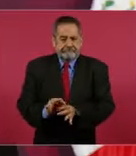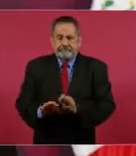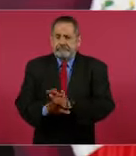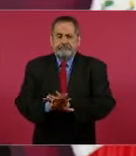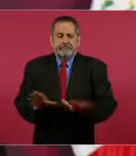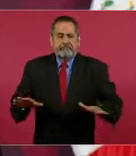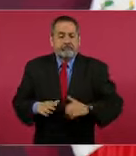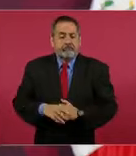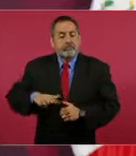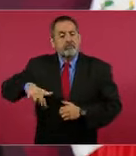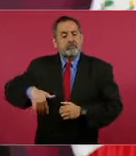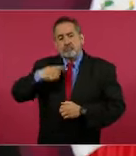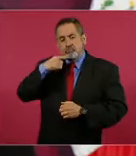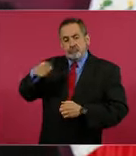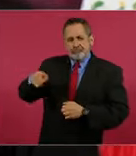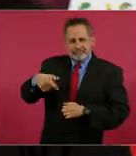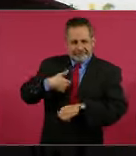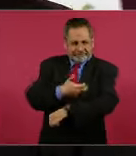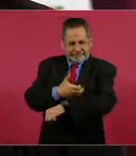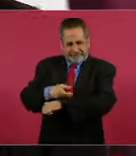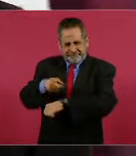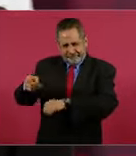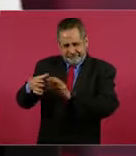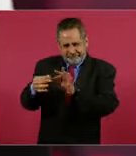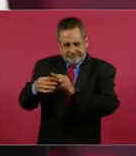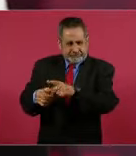Y como le decía yo al compañero,